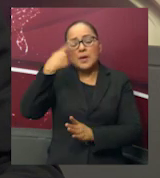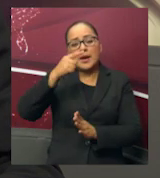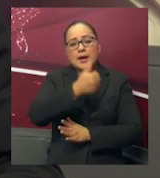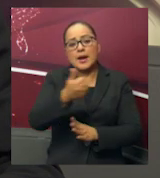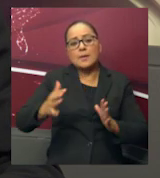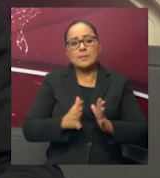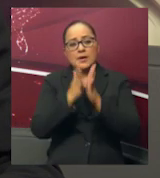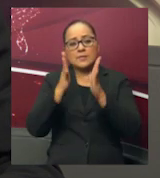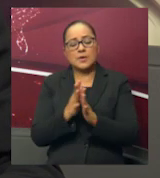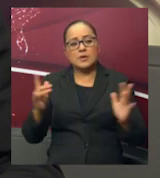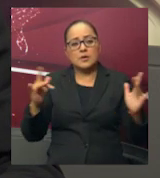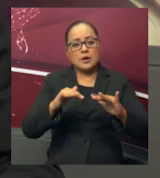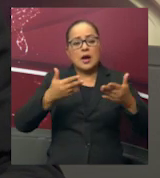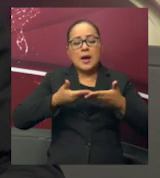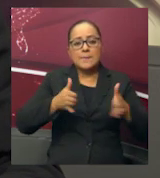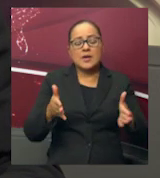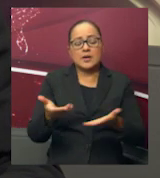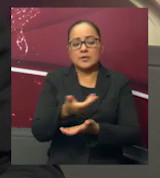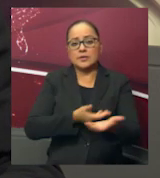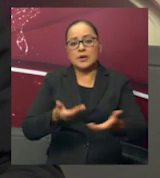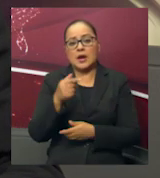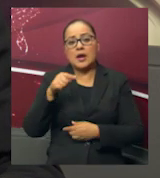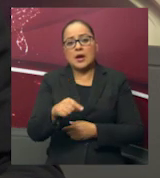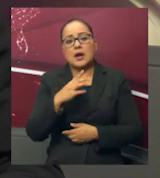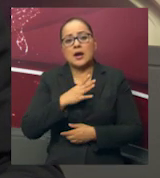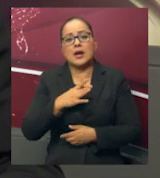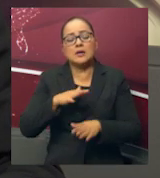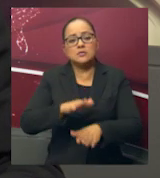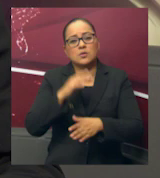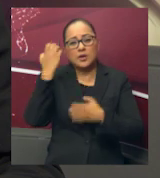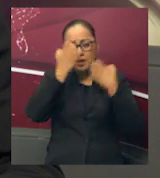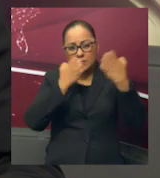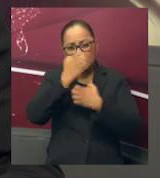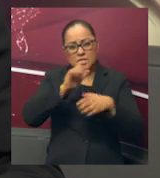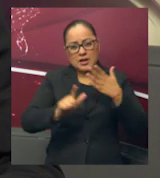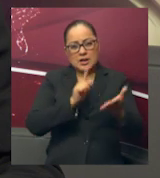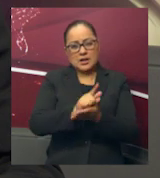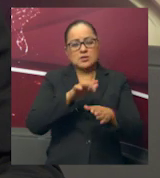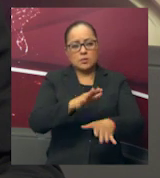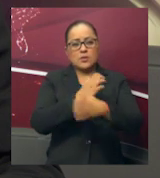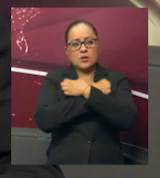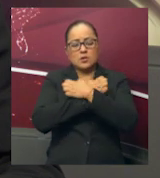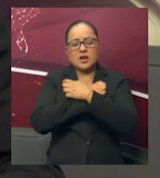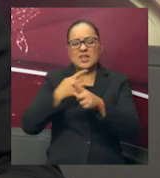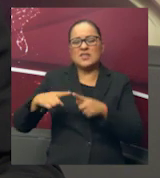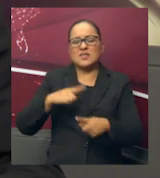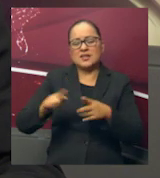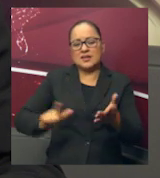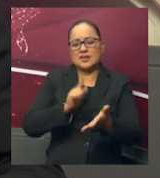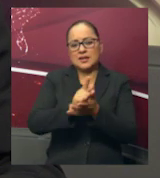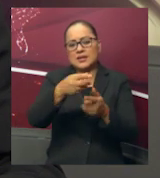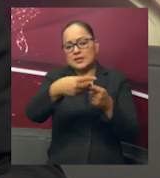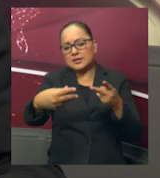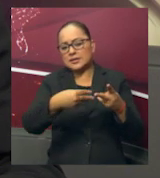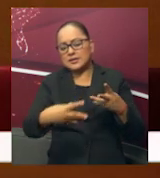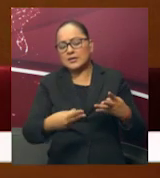en el espacio de audiencia pública, en donde se está analizando la Ley General de Educación y los otros ordenamientos que se deben de crear.